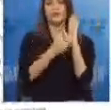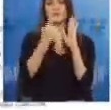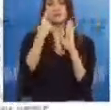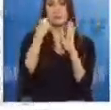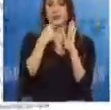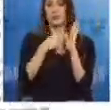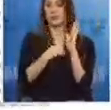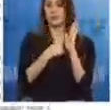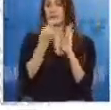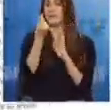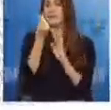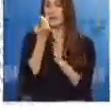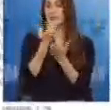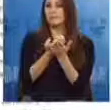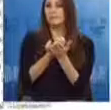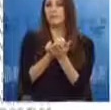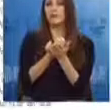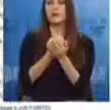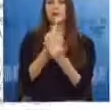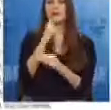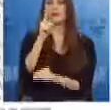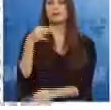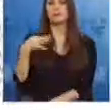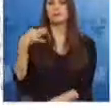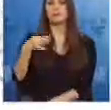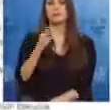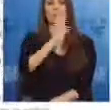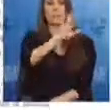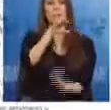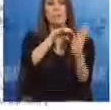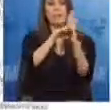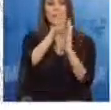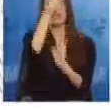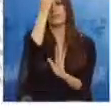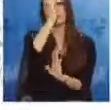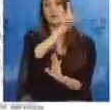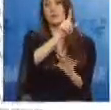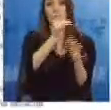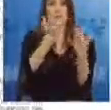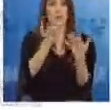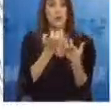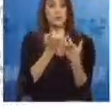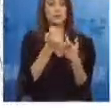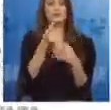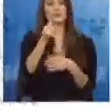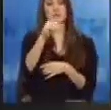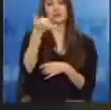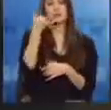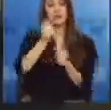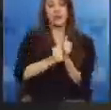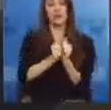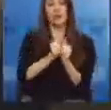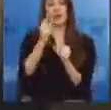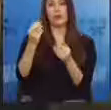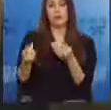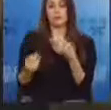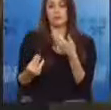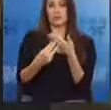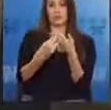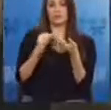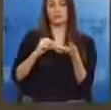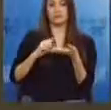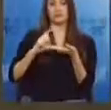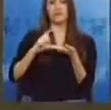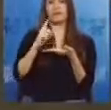Financiero establece la participación voluntaria de las entidades financieras en el sistema de dinero electrónico, pero actores políticos